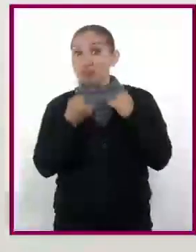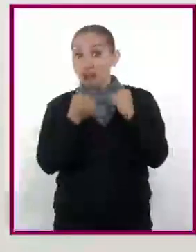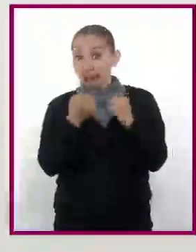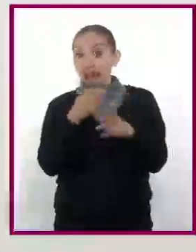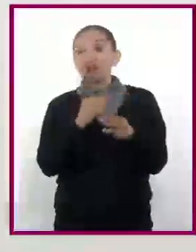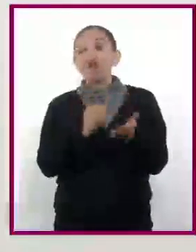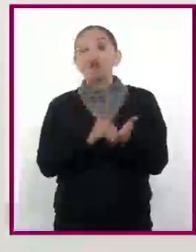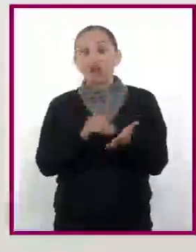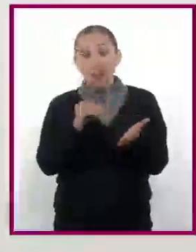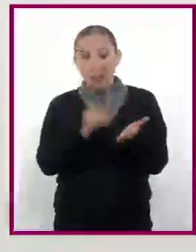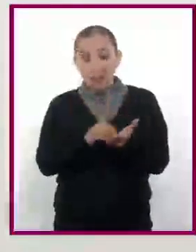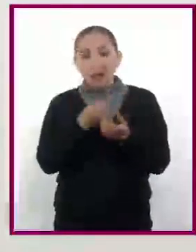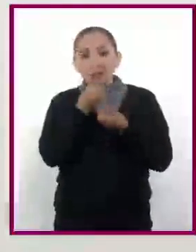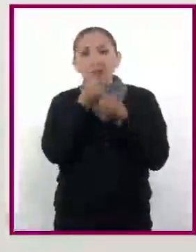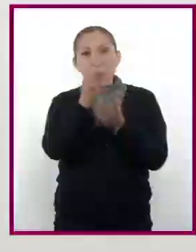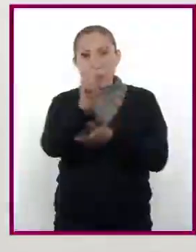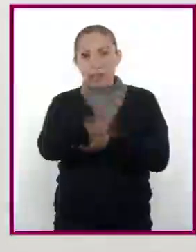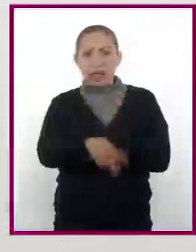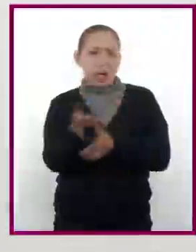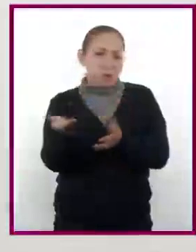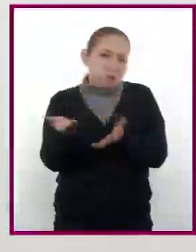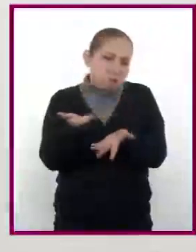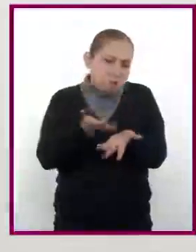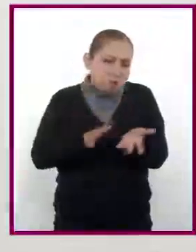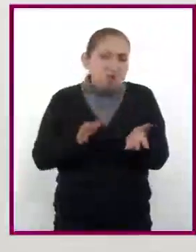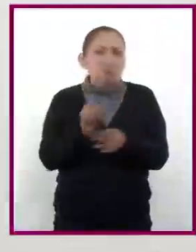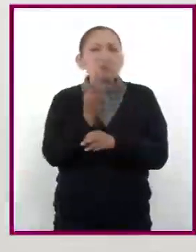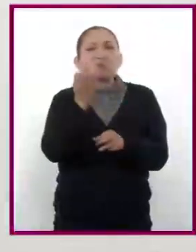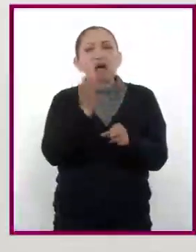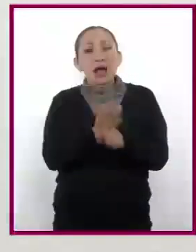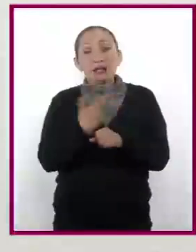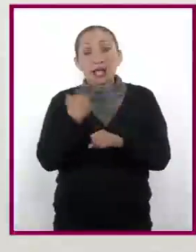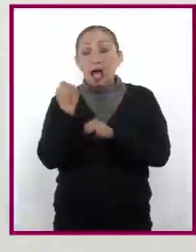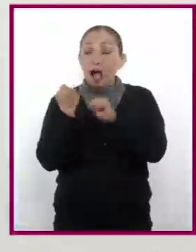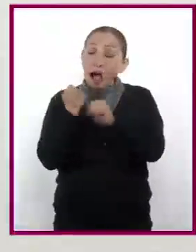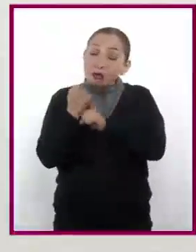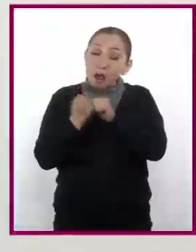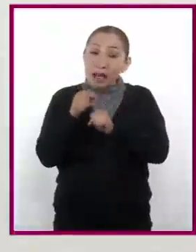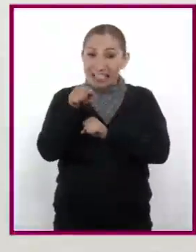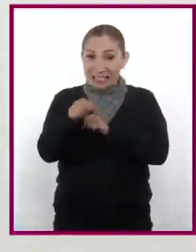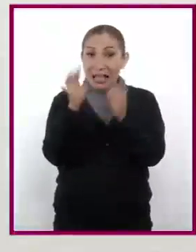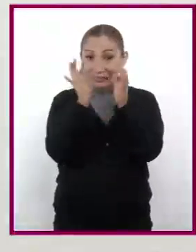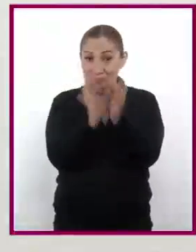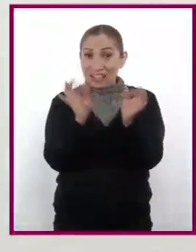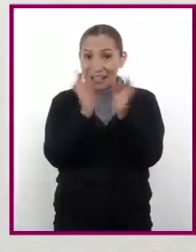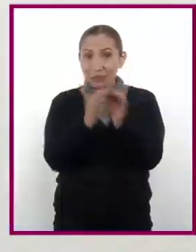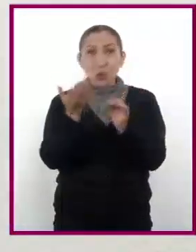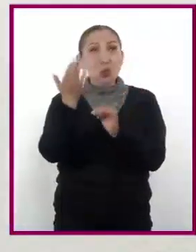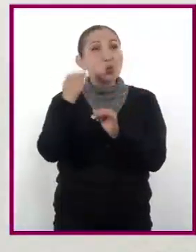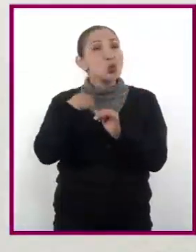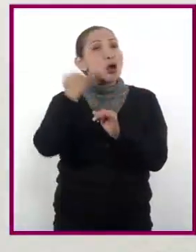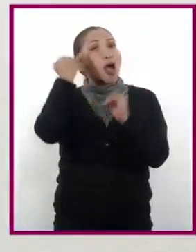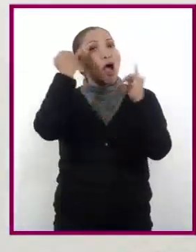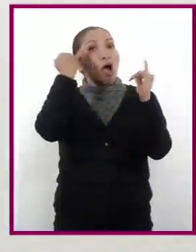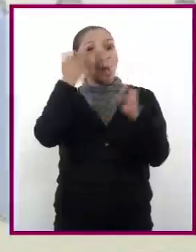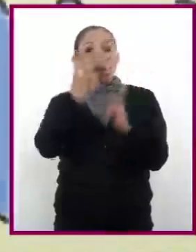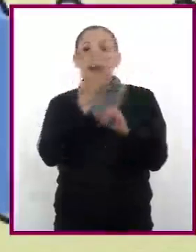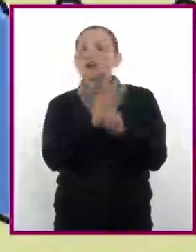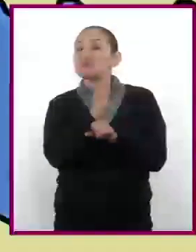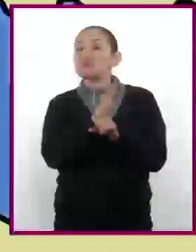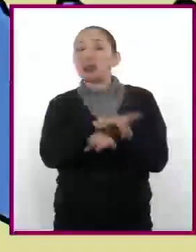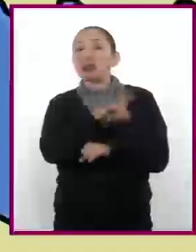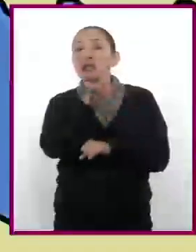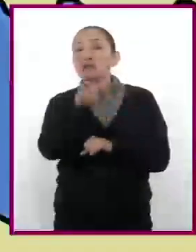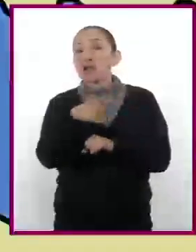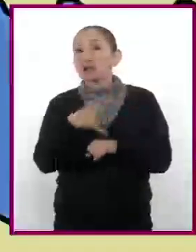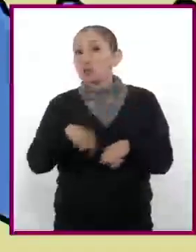hasta la fecha nos comunican verdades profundas, y durante milenios estas explicaciones míticas parecían bastar. Pero